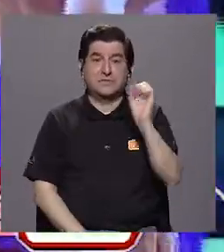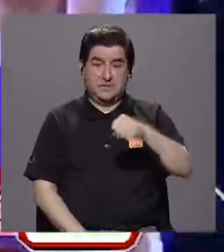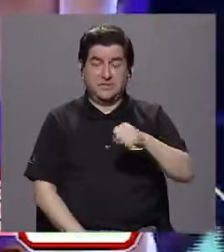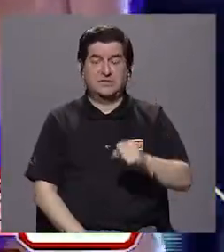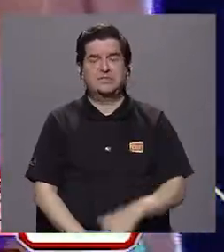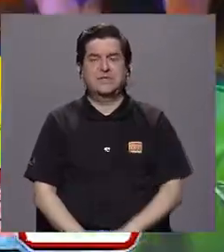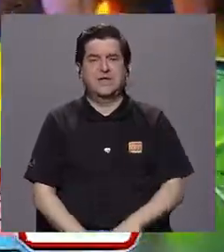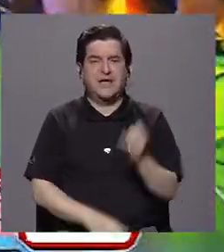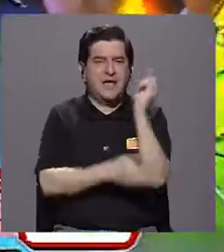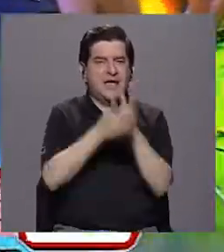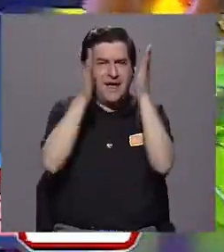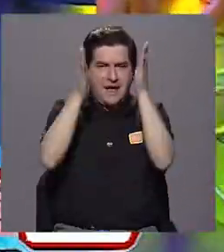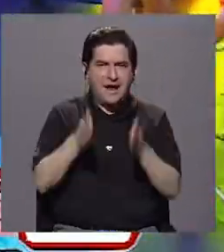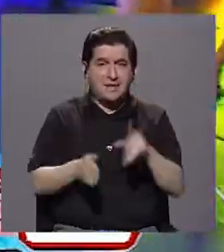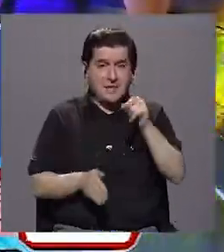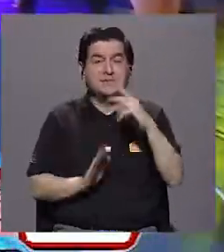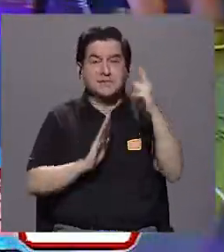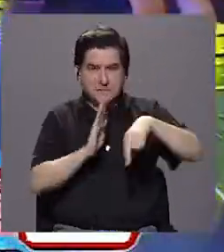un personaje.